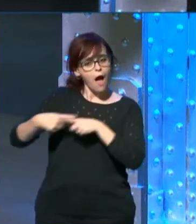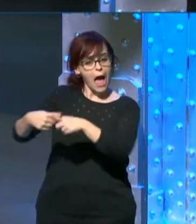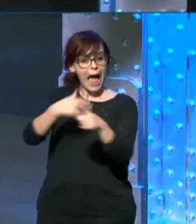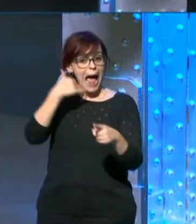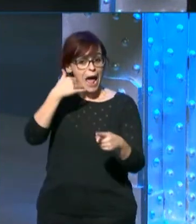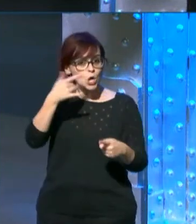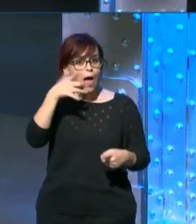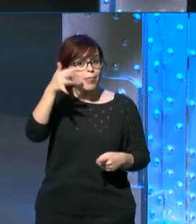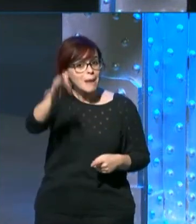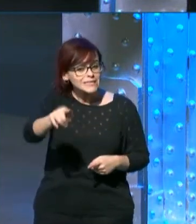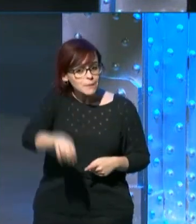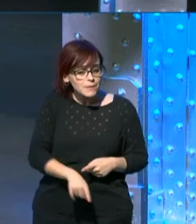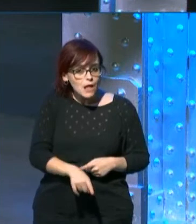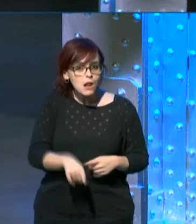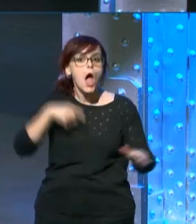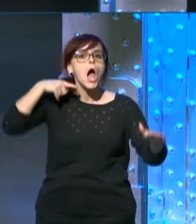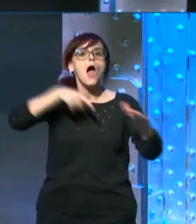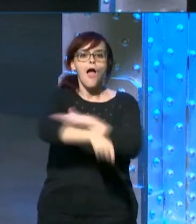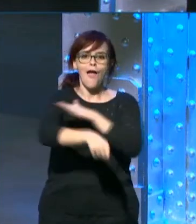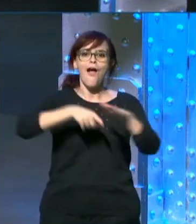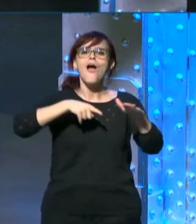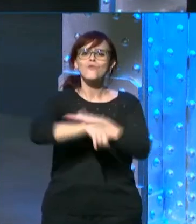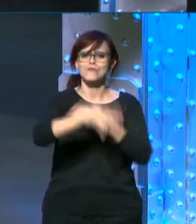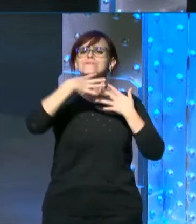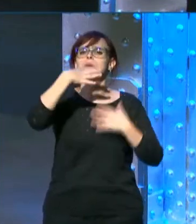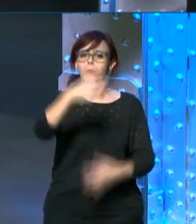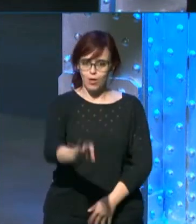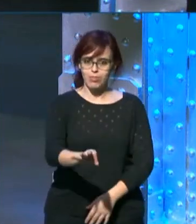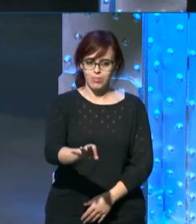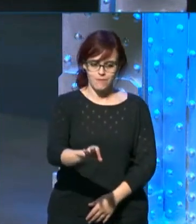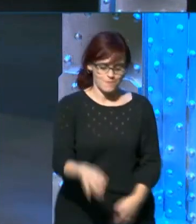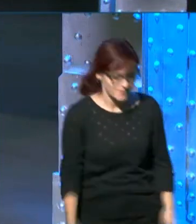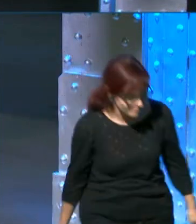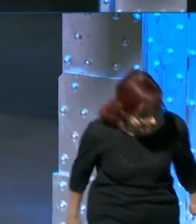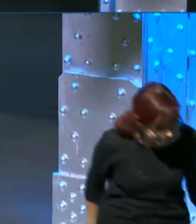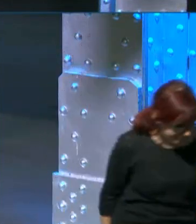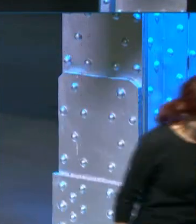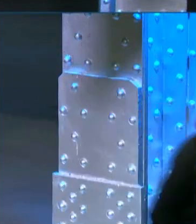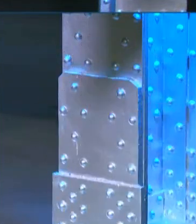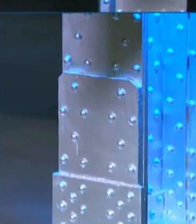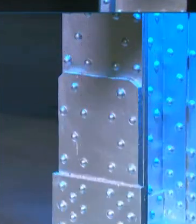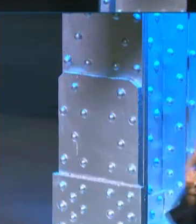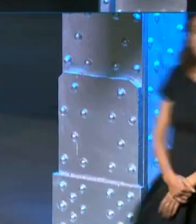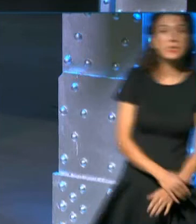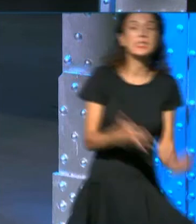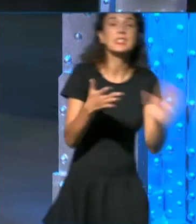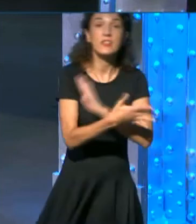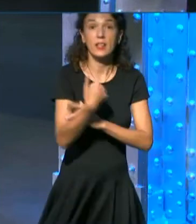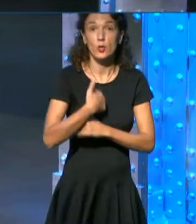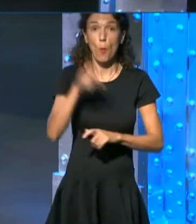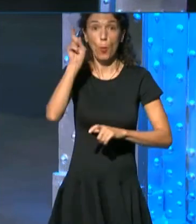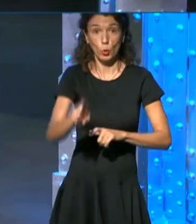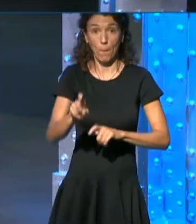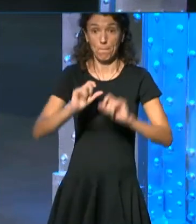Además, eran ejecutables. Eso me pareció lo más. Eso quería decir que yo le daba al botón de